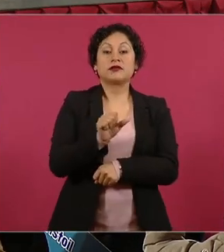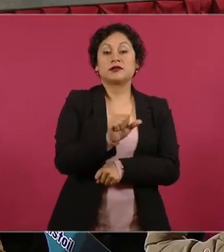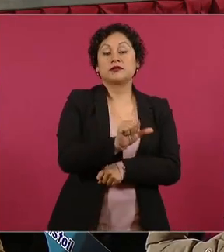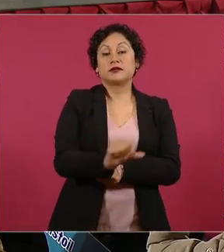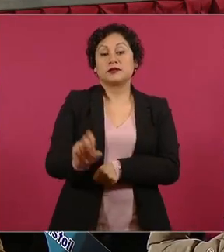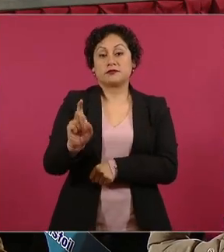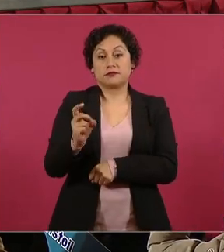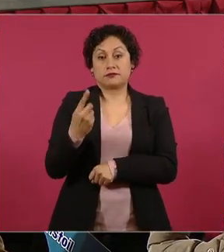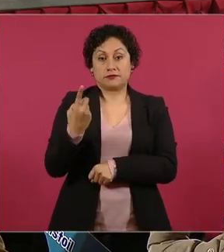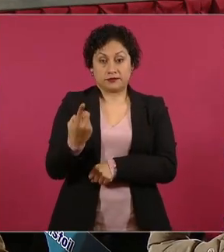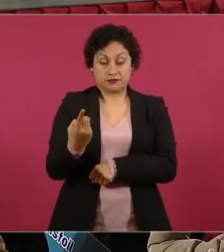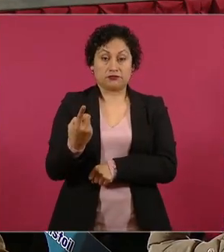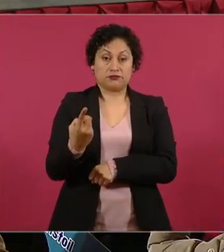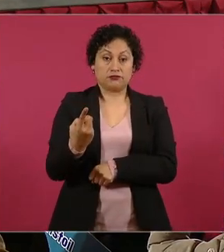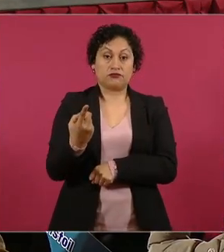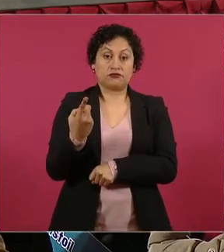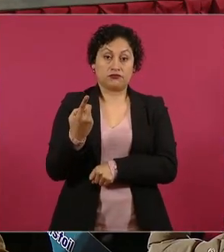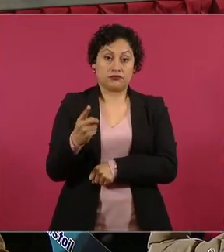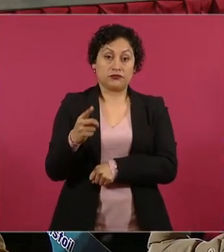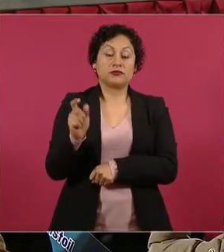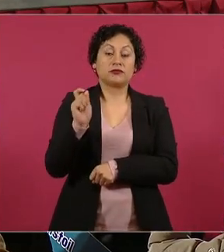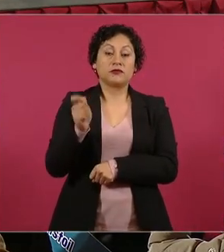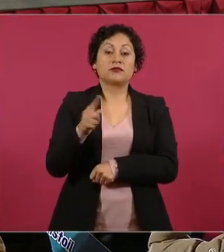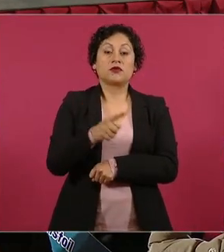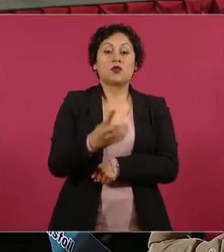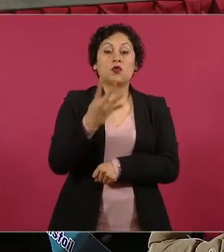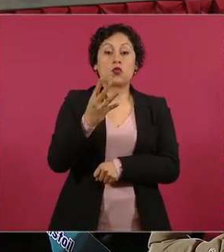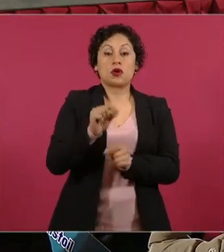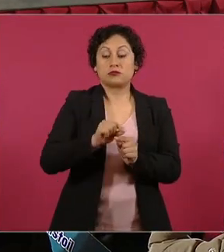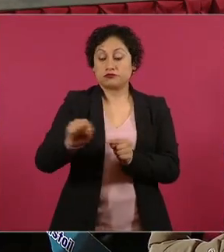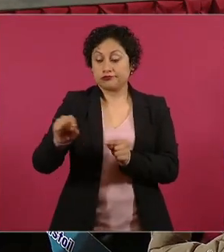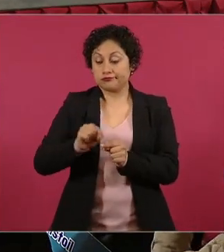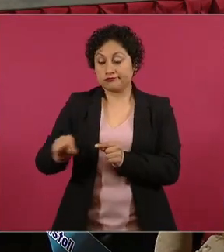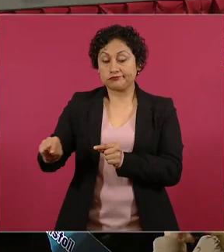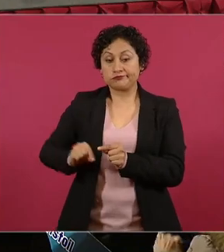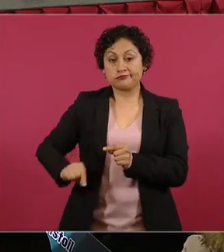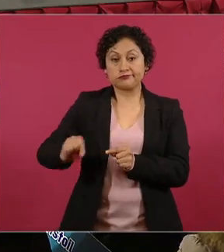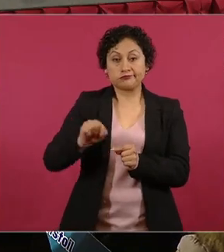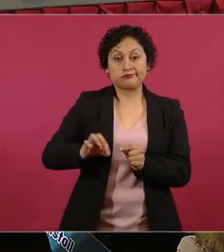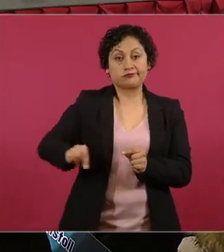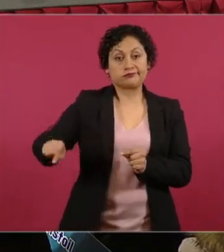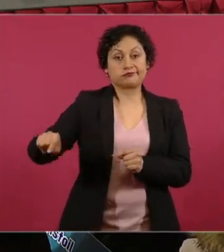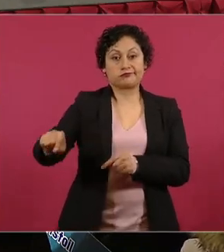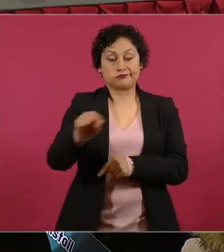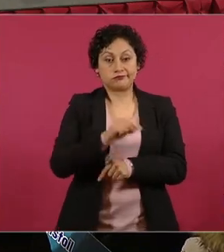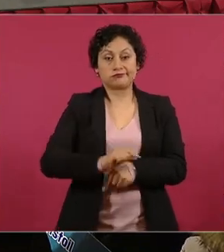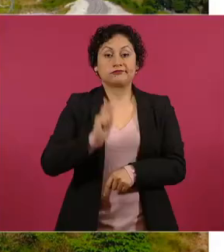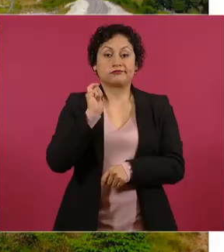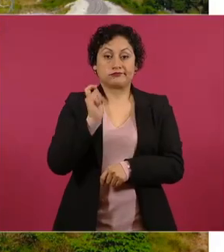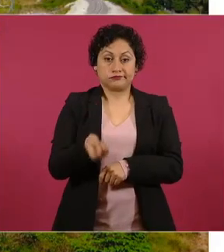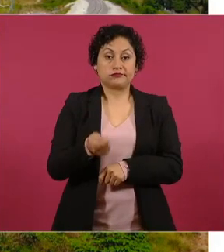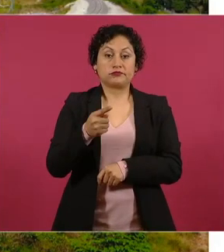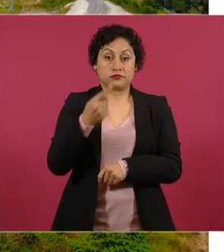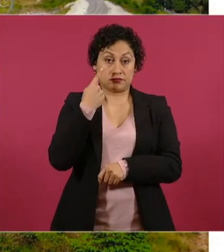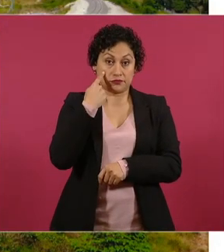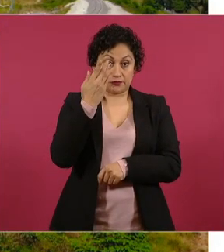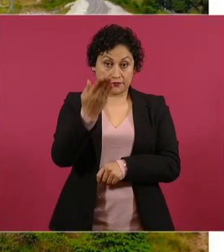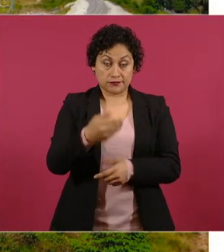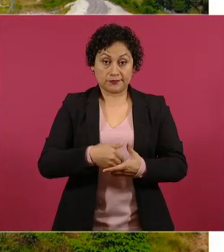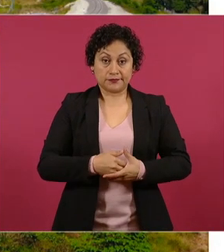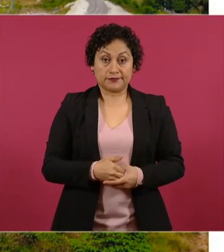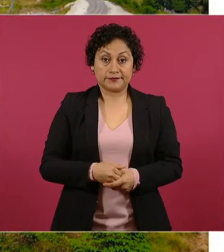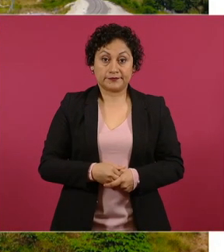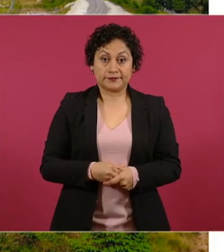4 rutas de Cancún a San Francisco de Campeche, San Francisco de Campeche, Cancún, en estos horarios que ustedes observan